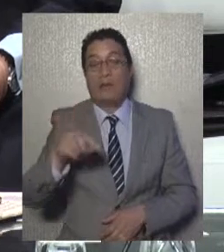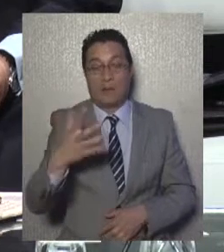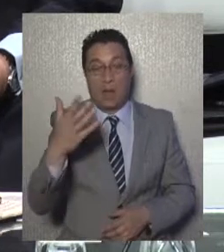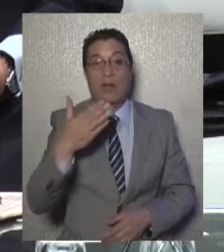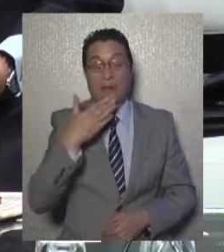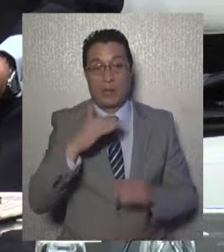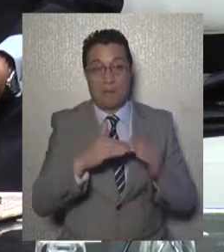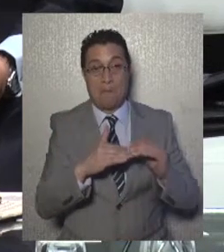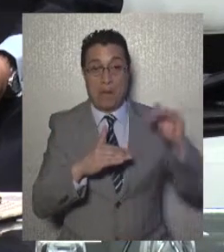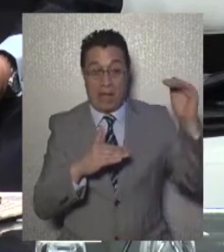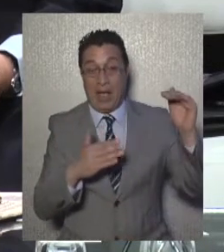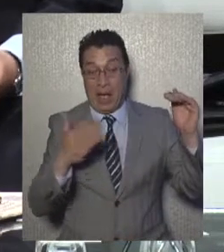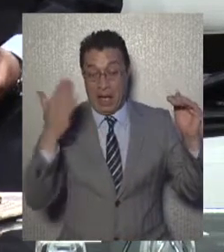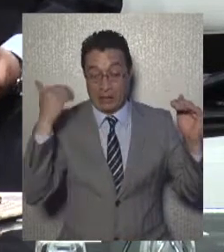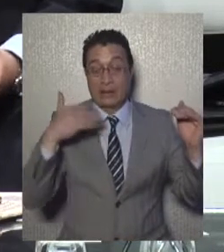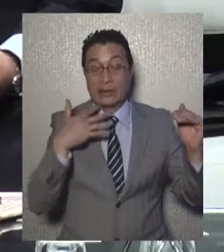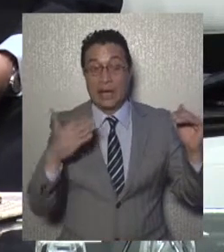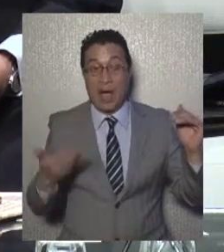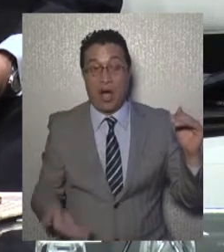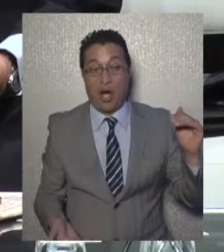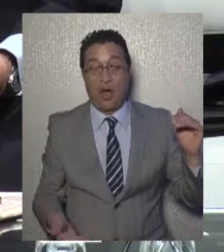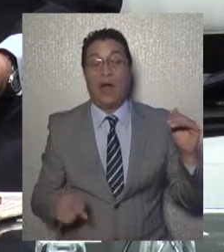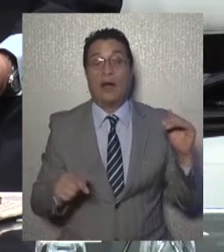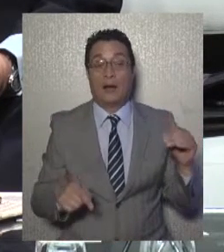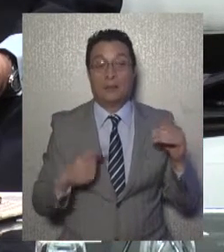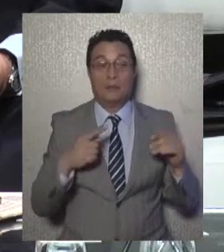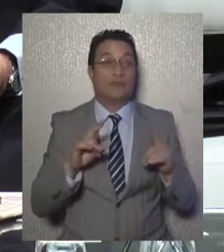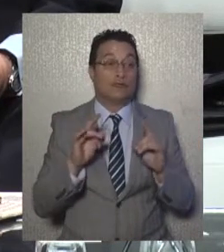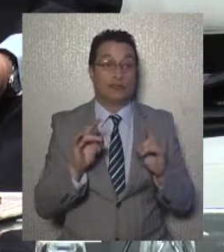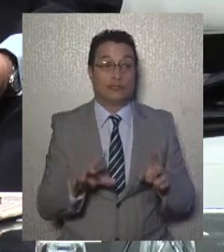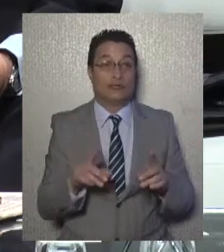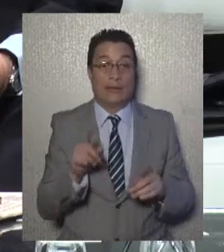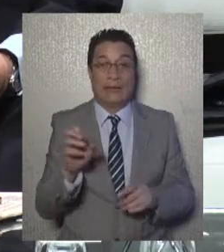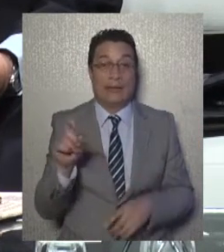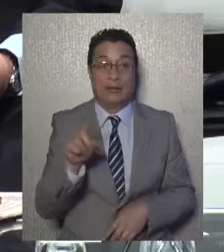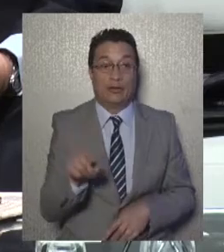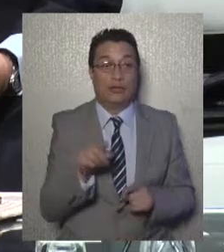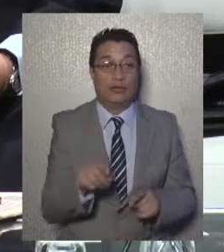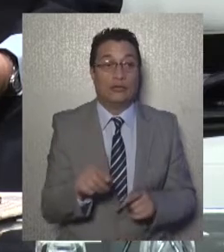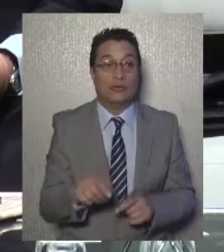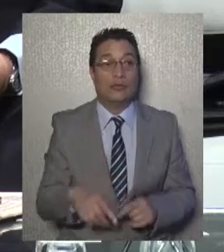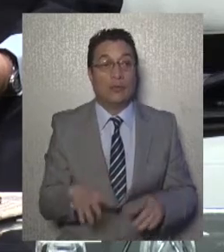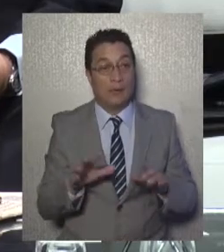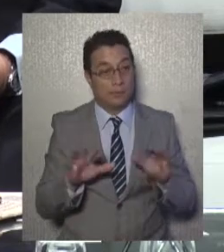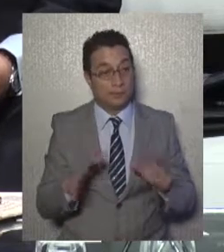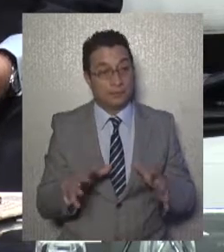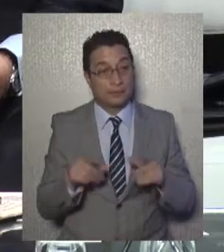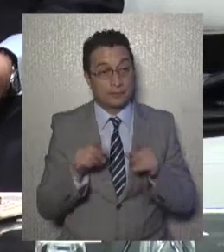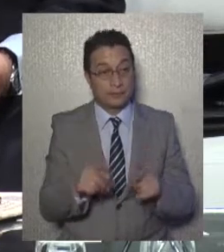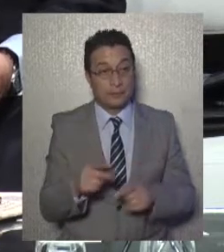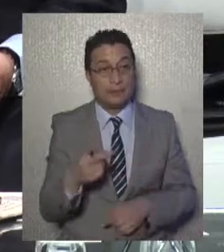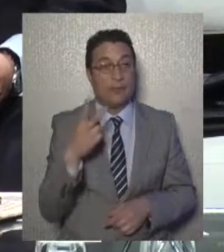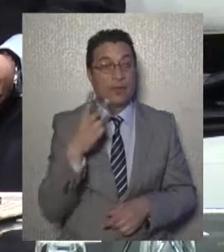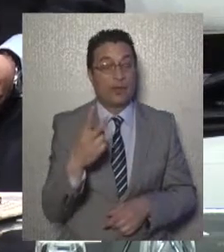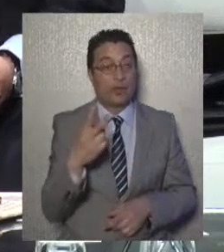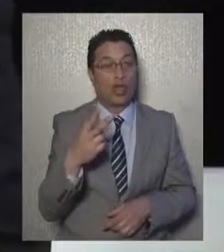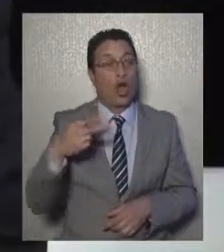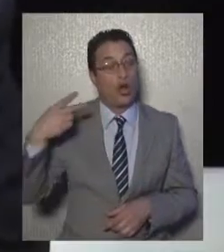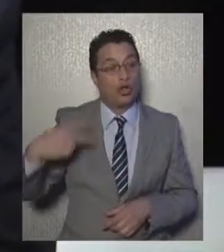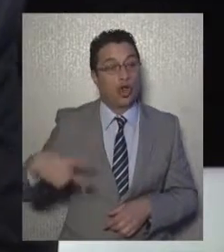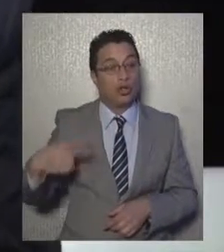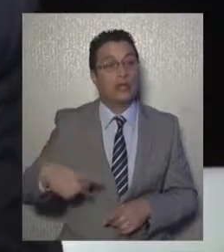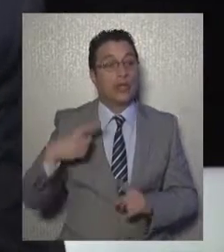que el que tuvimos ahora. Es parte de eso. Tal vez, dos noticias